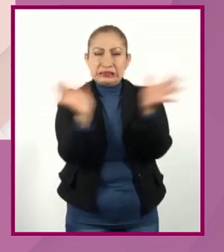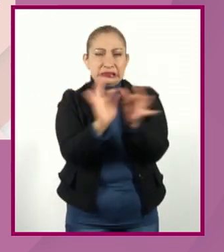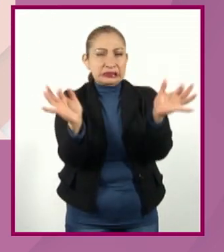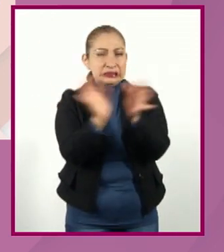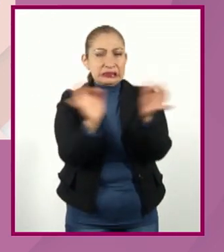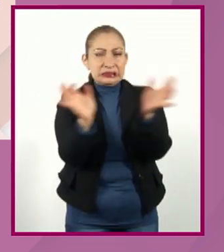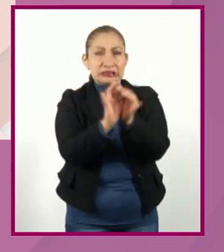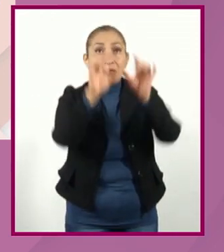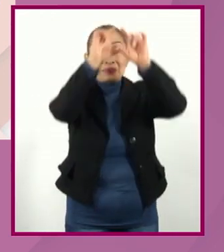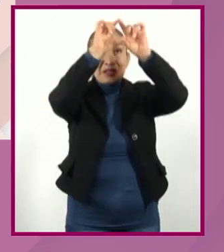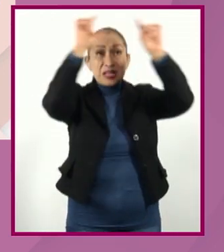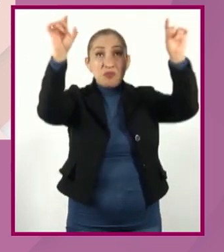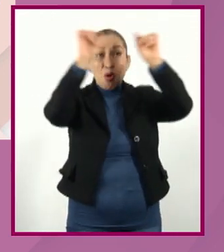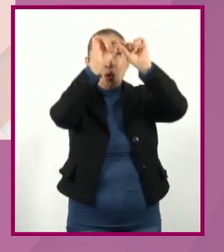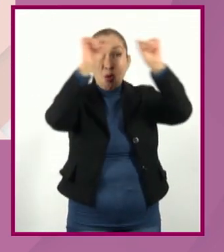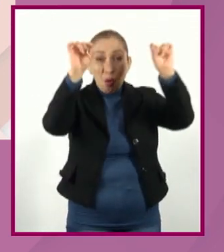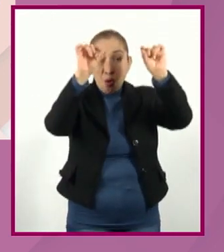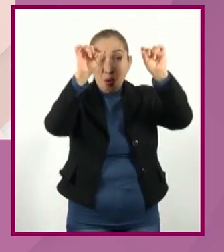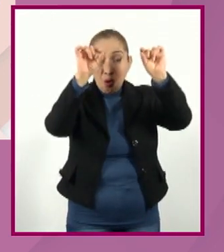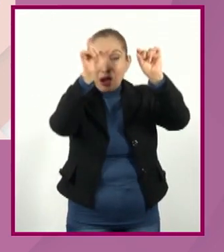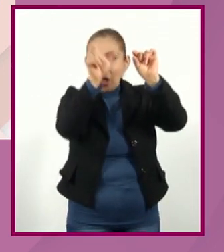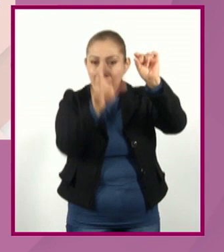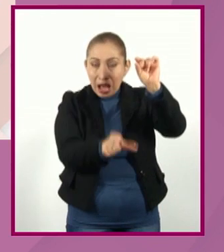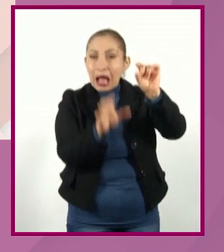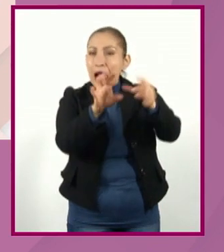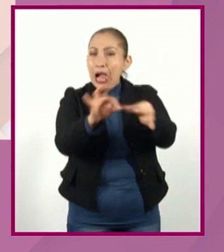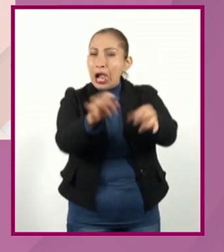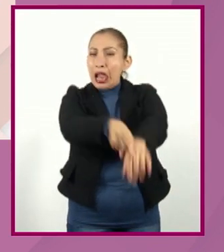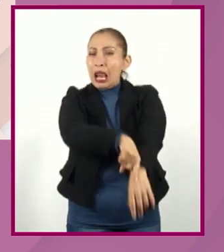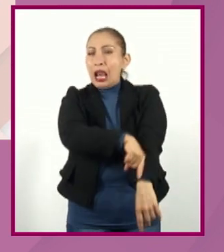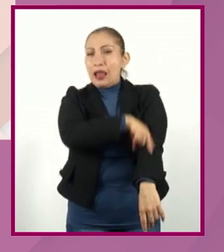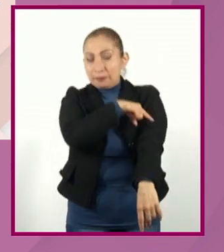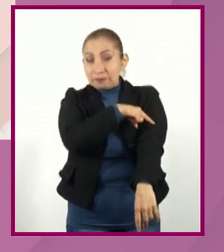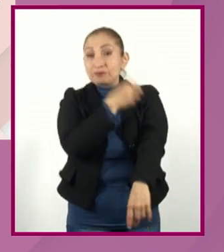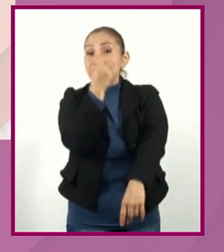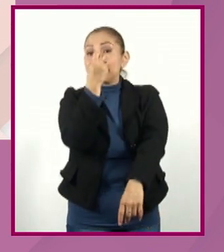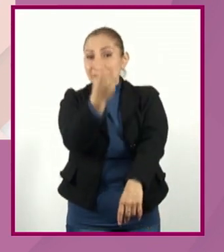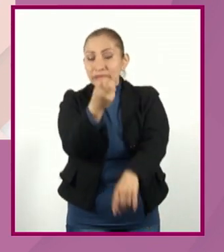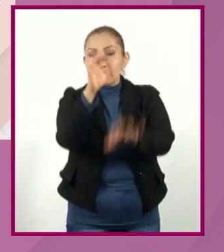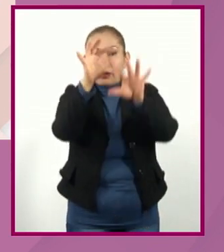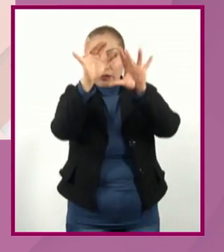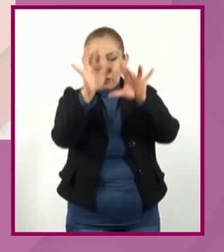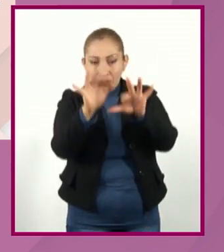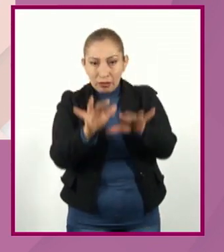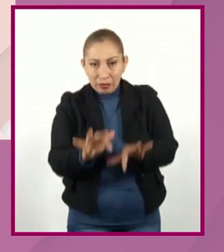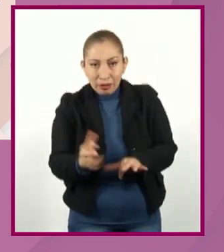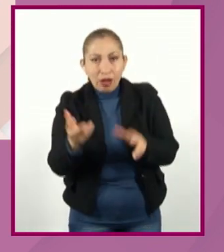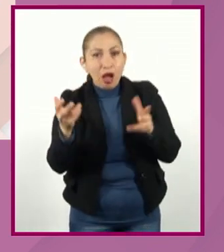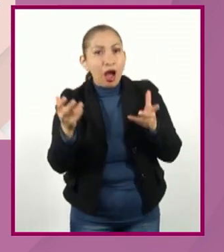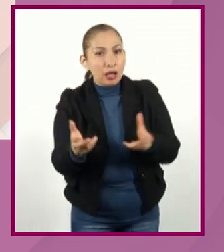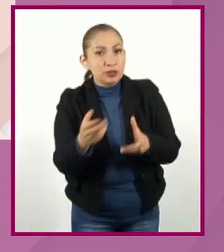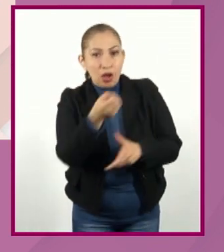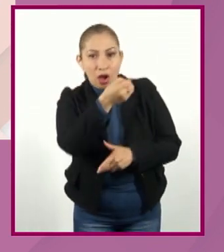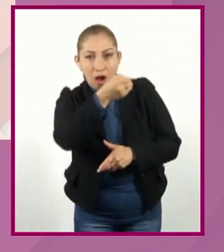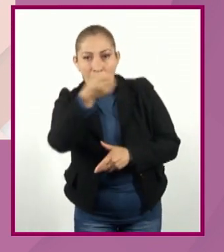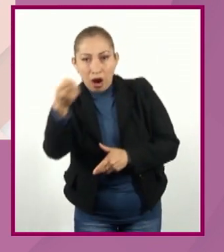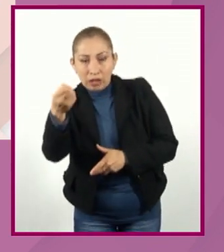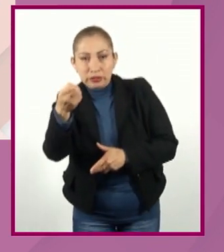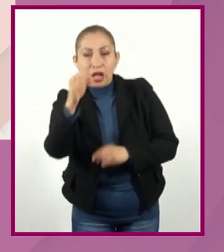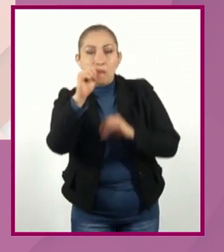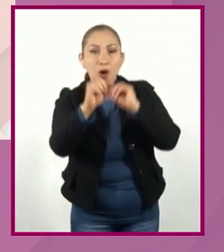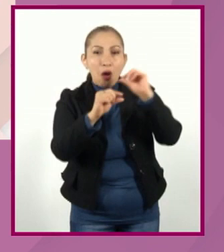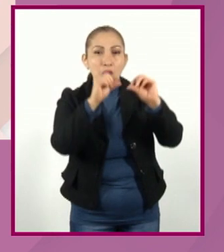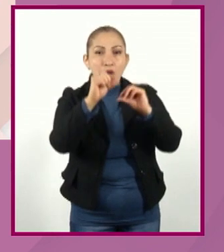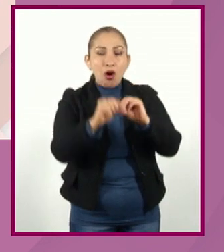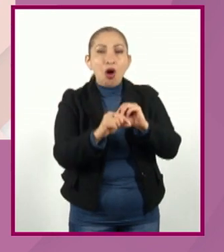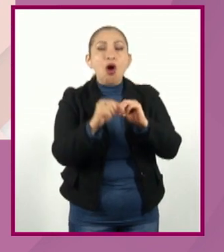titulares, sumarios y entradilla. Este desarrollo se realiza por lo general en orden decreciente de